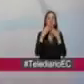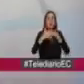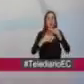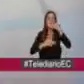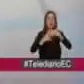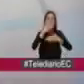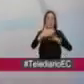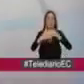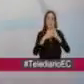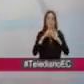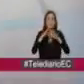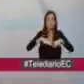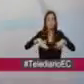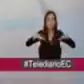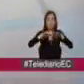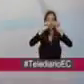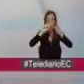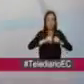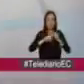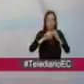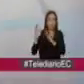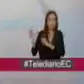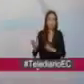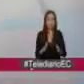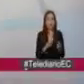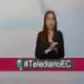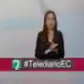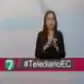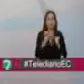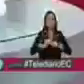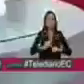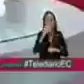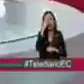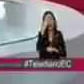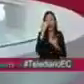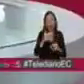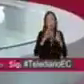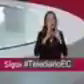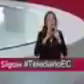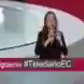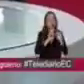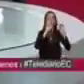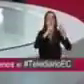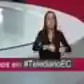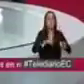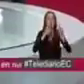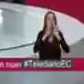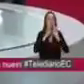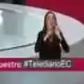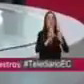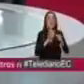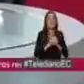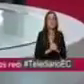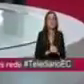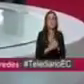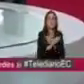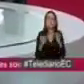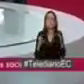no se ha rebasado y solo lo repito porque la capacidad de respuesta hoy tiene capacidad respuesta y sigue teniendo incrementos se sigue llenando